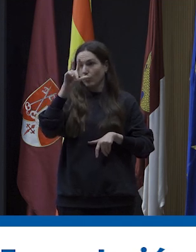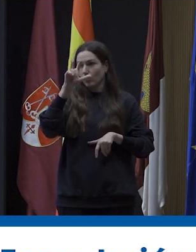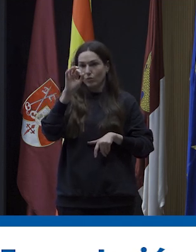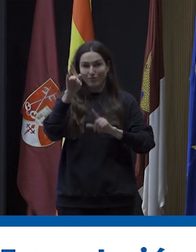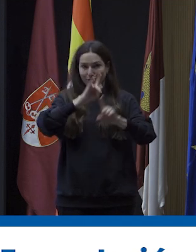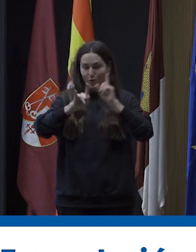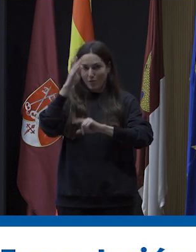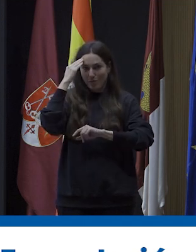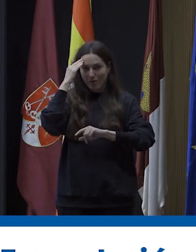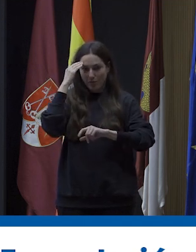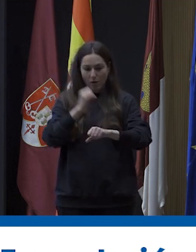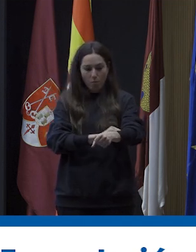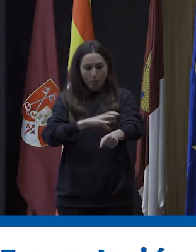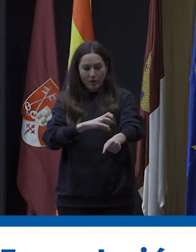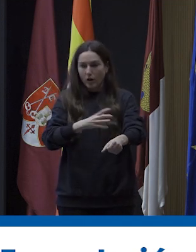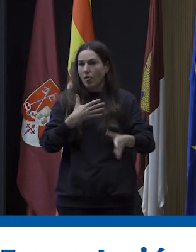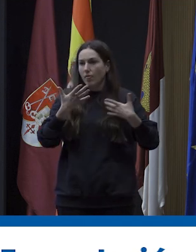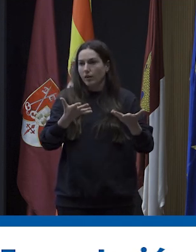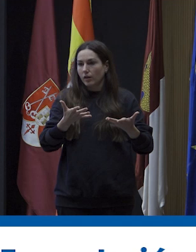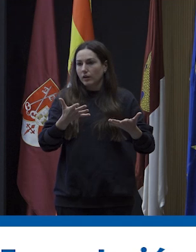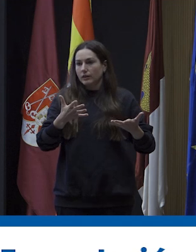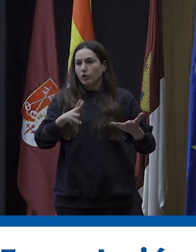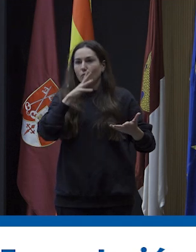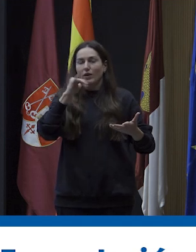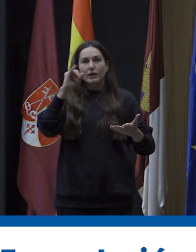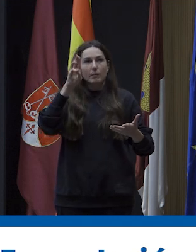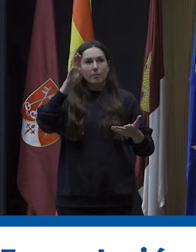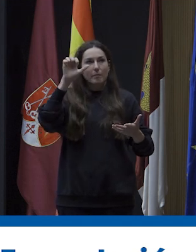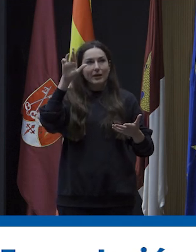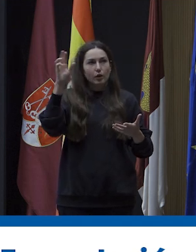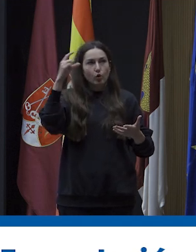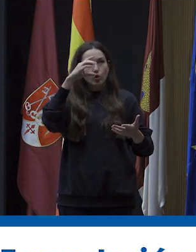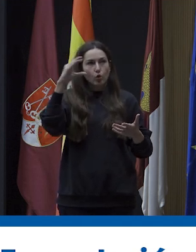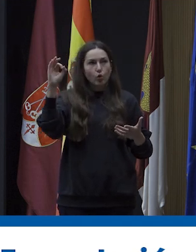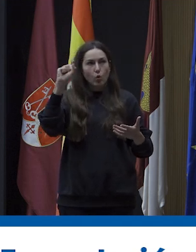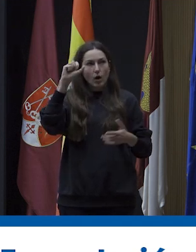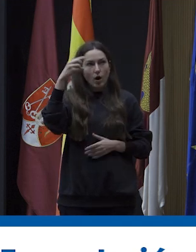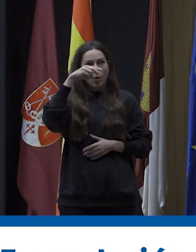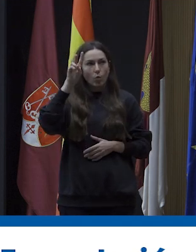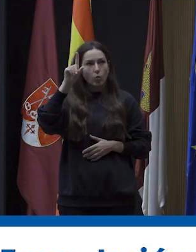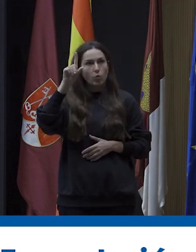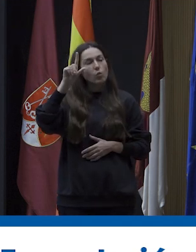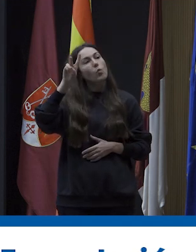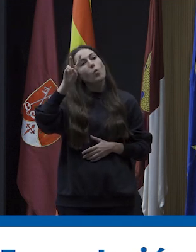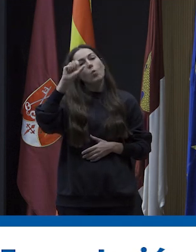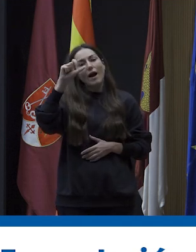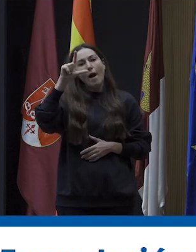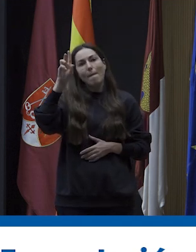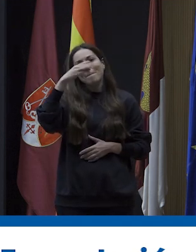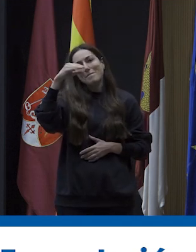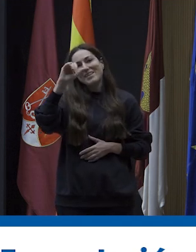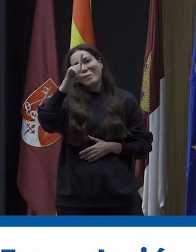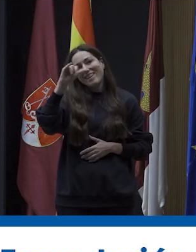coágulo así de repente y que hay un estado ahí de hipercoagulabilidad, ¿vale? Cuando hablamos de un coágulo hay que tener en cuenta que tenemos un sistema